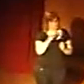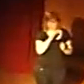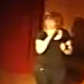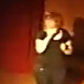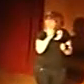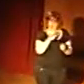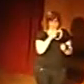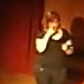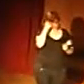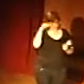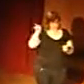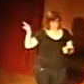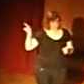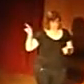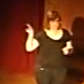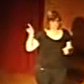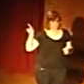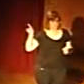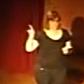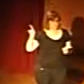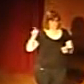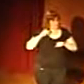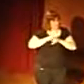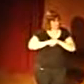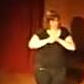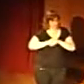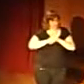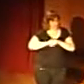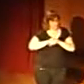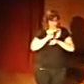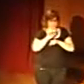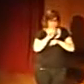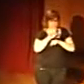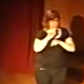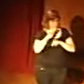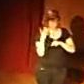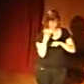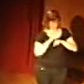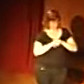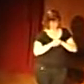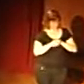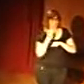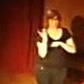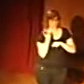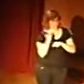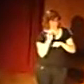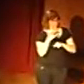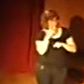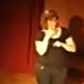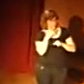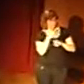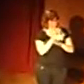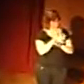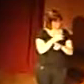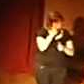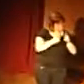saben ustedes que eh en sus fue amigo de íntimo de per villamil eh jugaban a retarse en